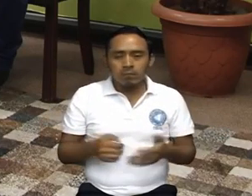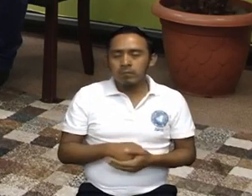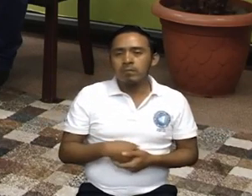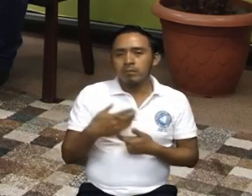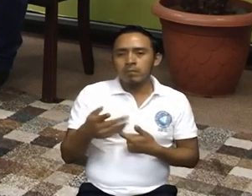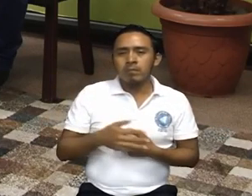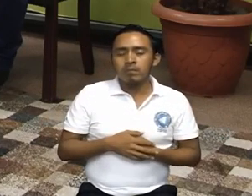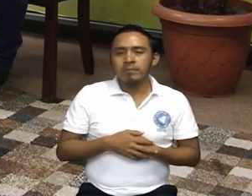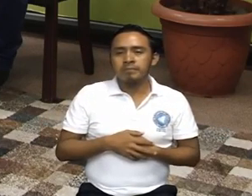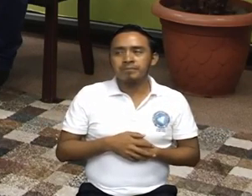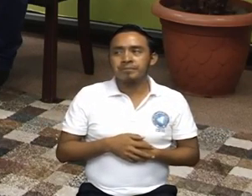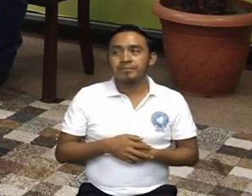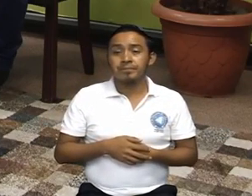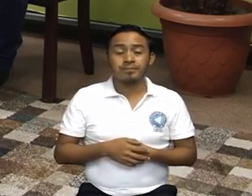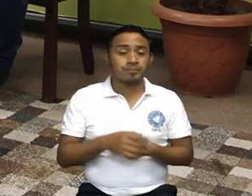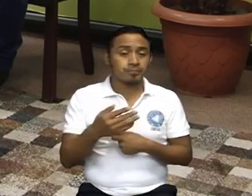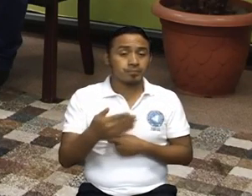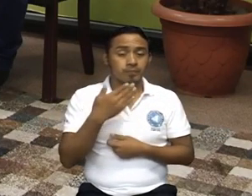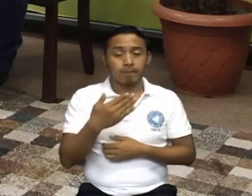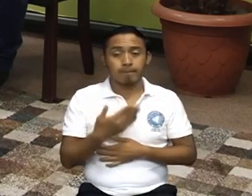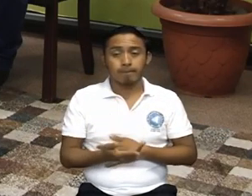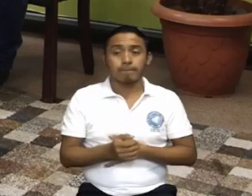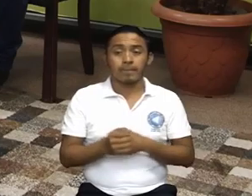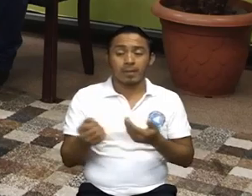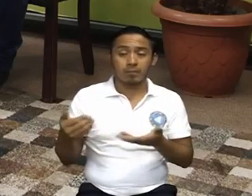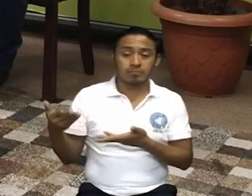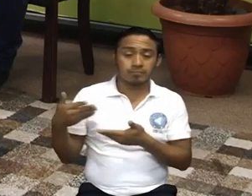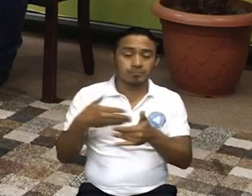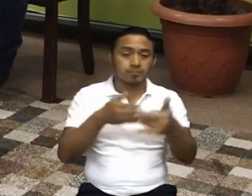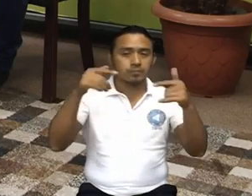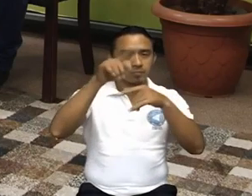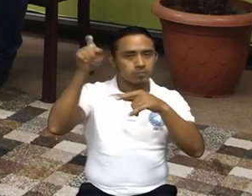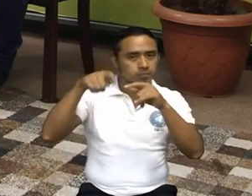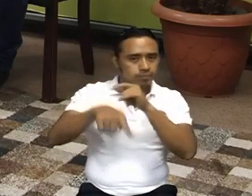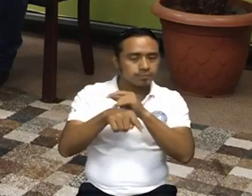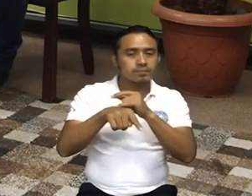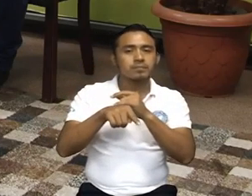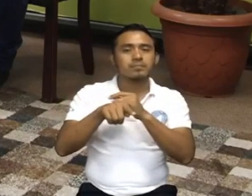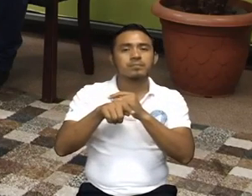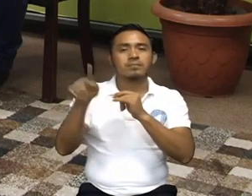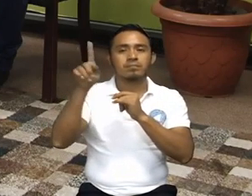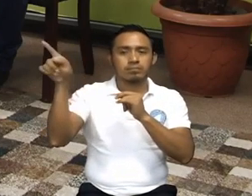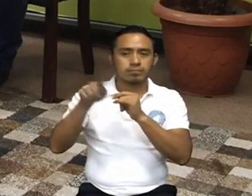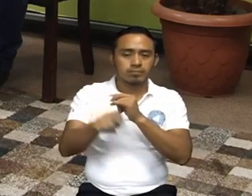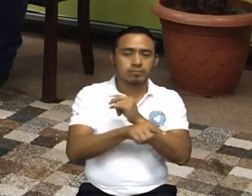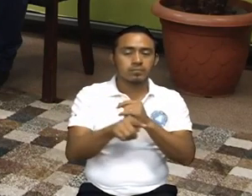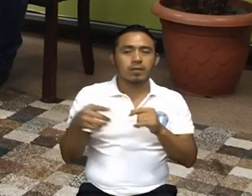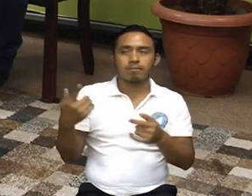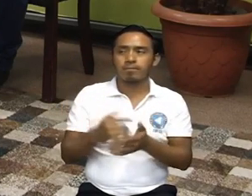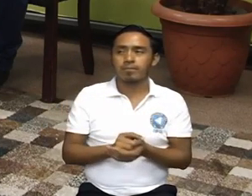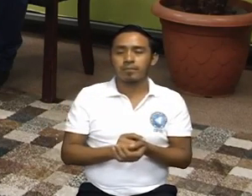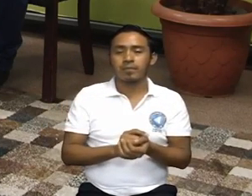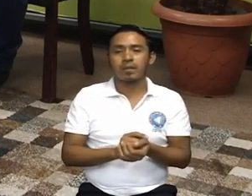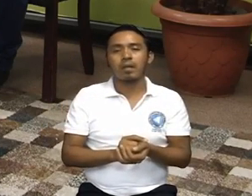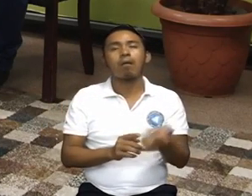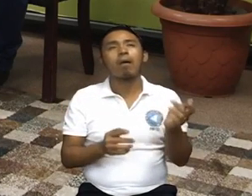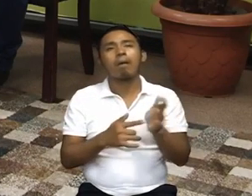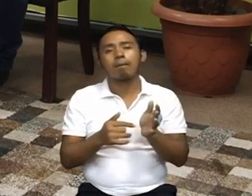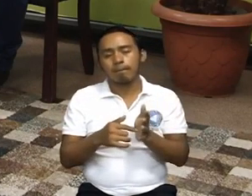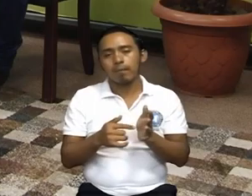El agua es conductor, muy buen conductor de la corriente. Entonces, es peligroso. A veces cae una gotera y